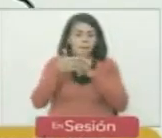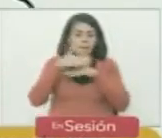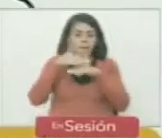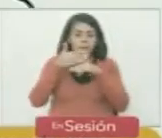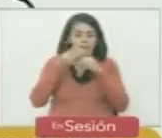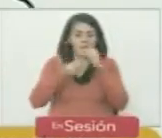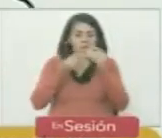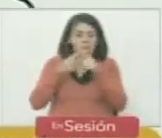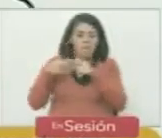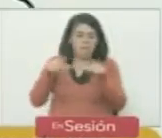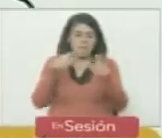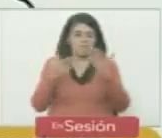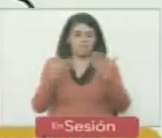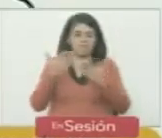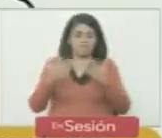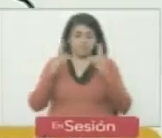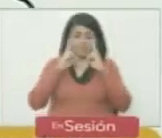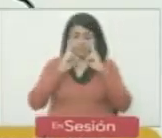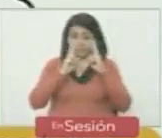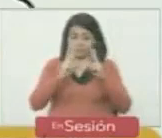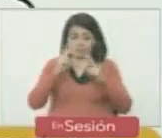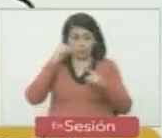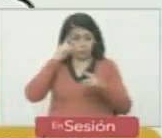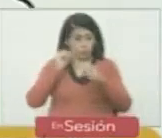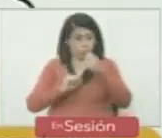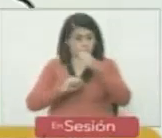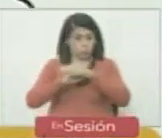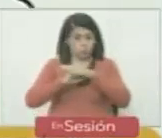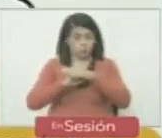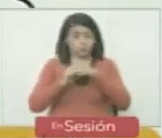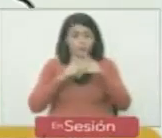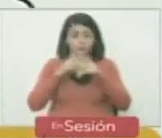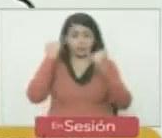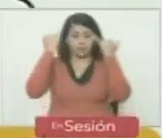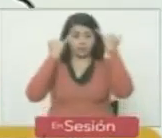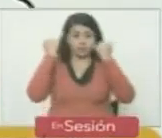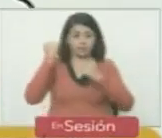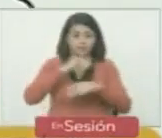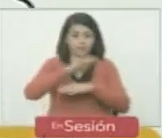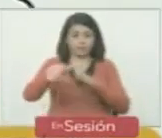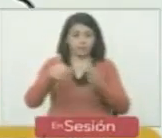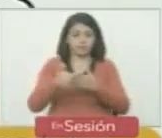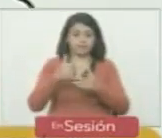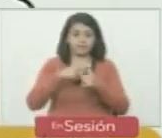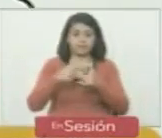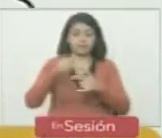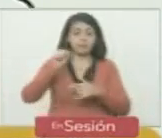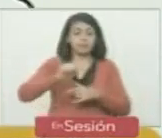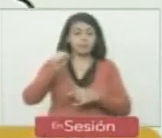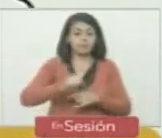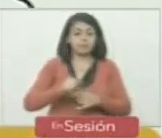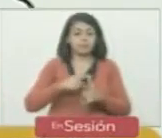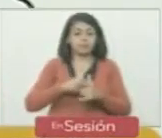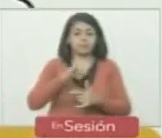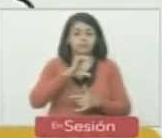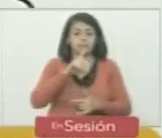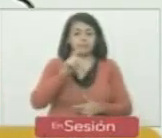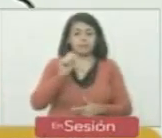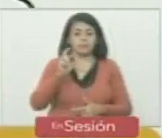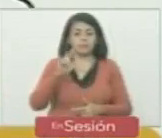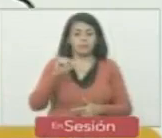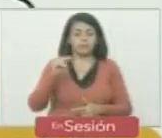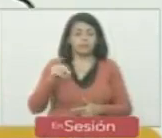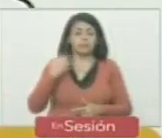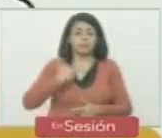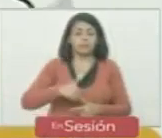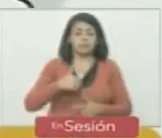que copara el imaginario colectivo. Y es así como el Clarín publica